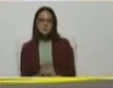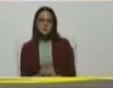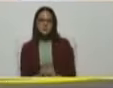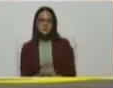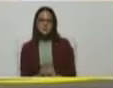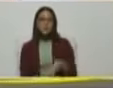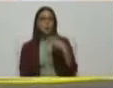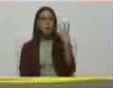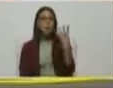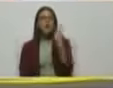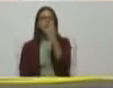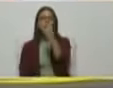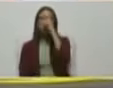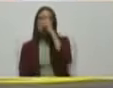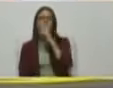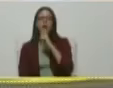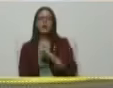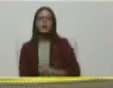41 años.